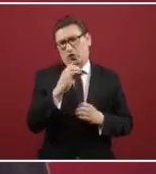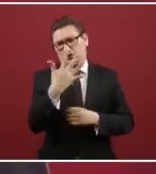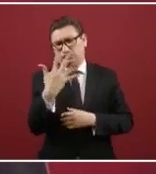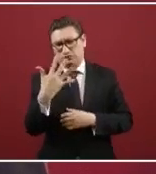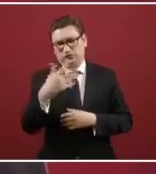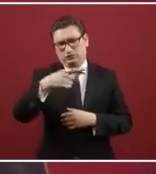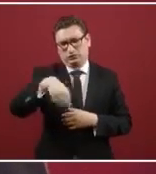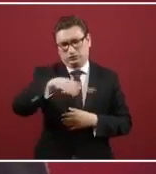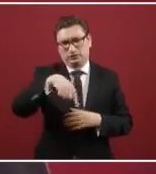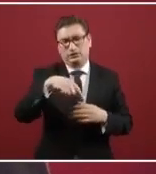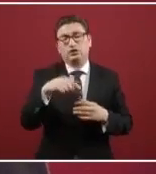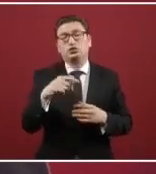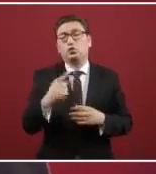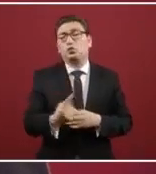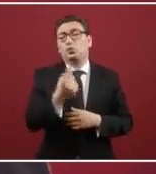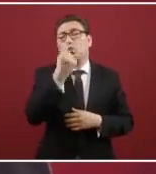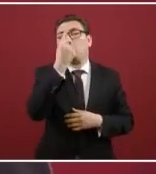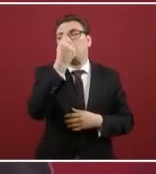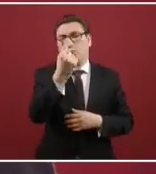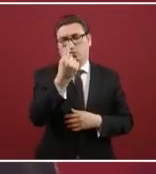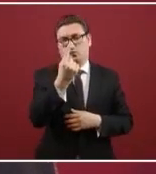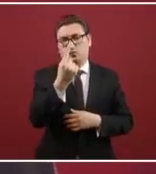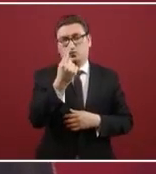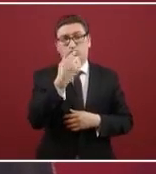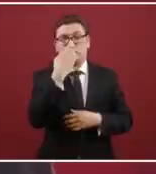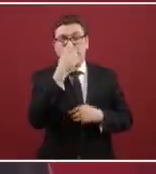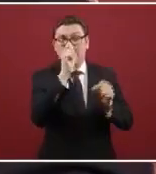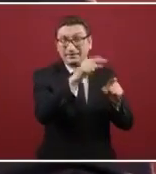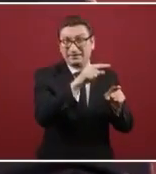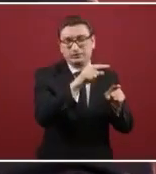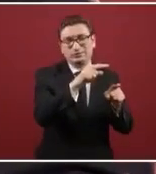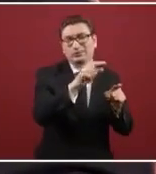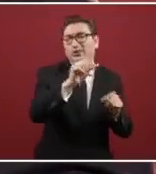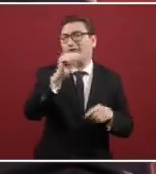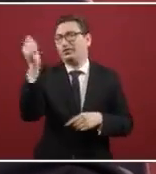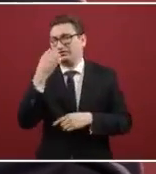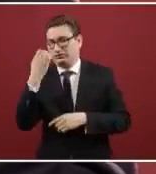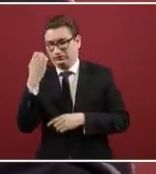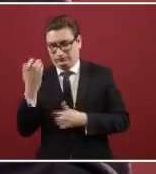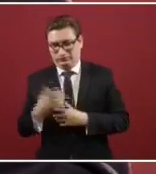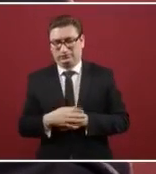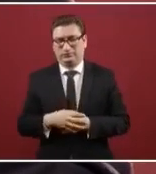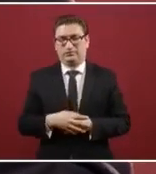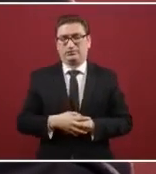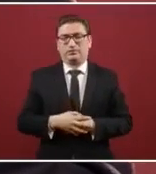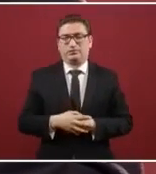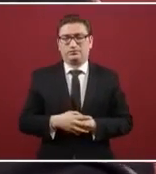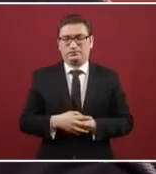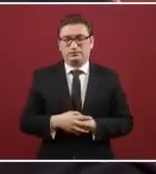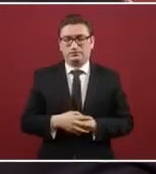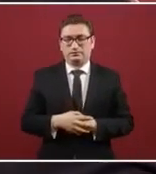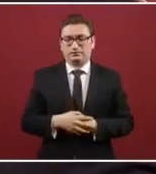7 o 5, solo uno no era de esa escuela, que tampoco voy a mencionar.